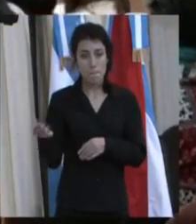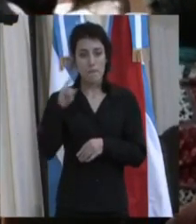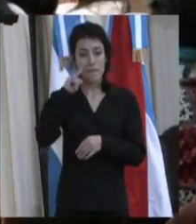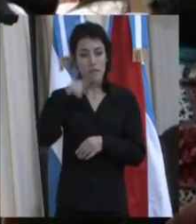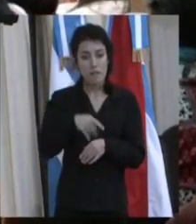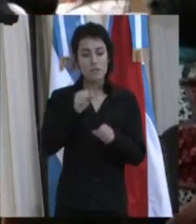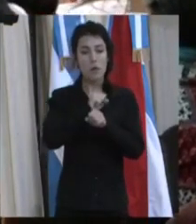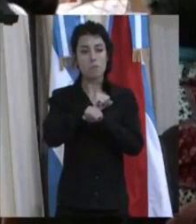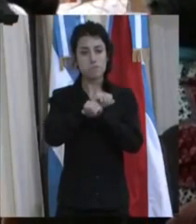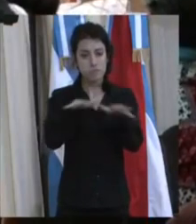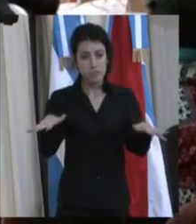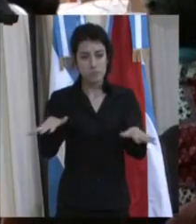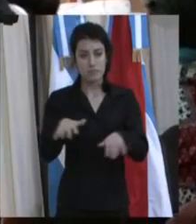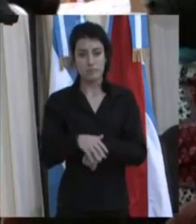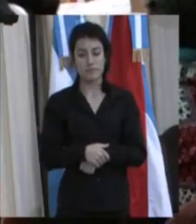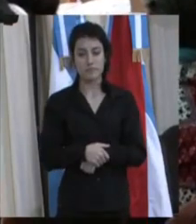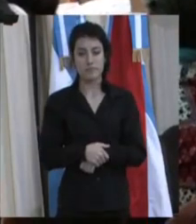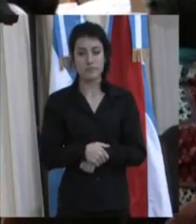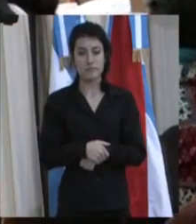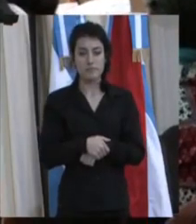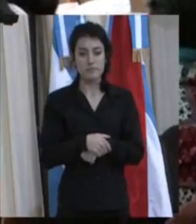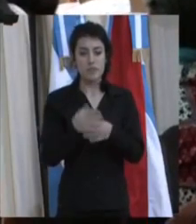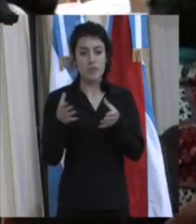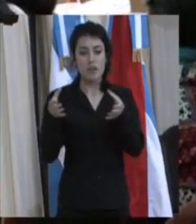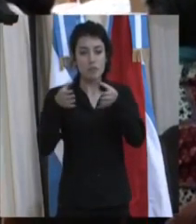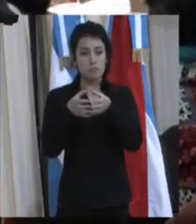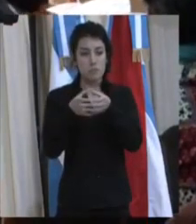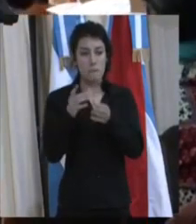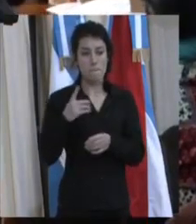revistas, pero con esto de este pacto pluralista.